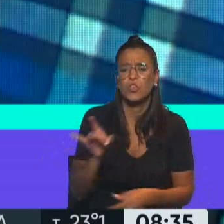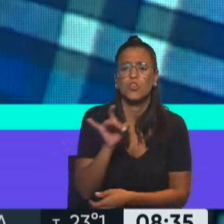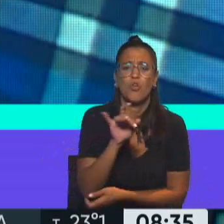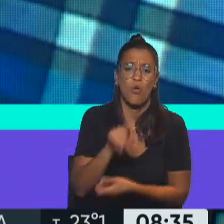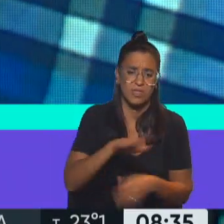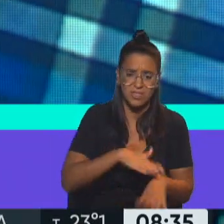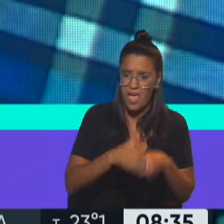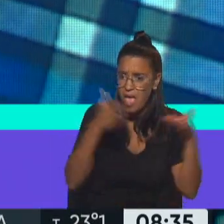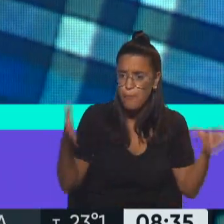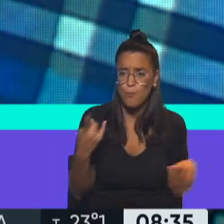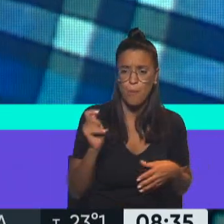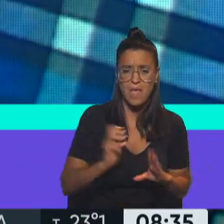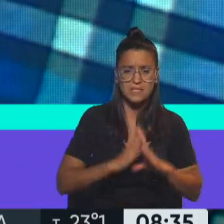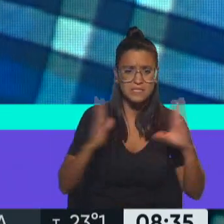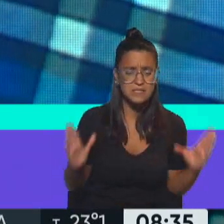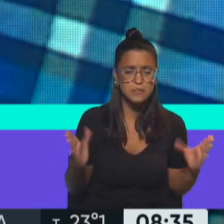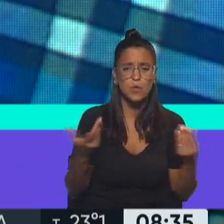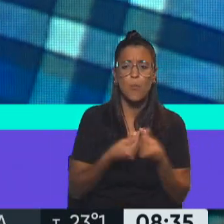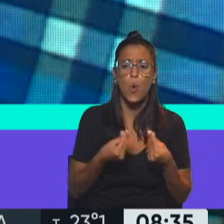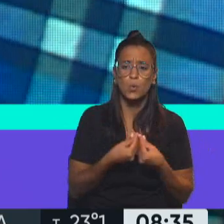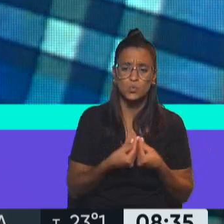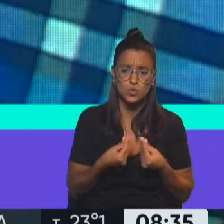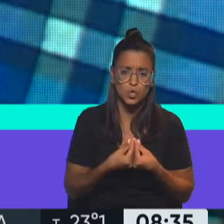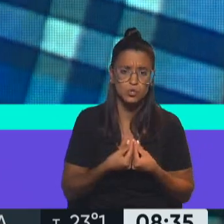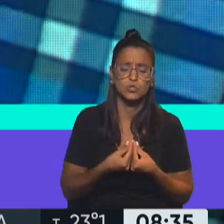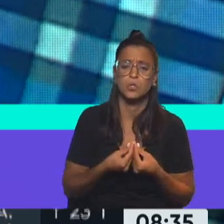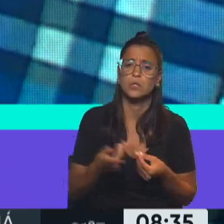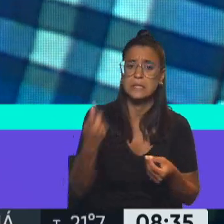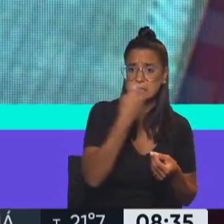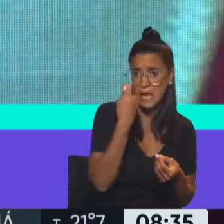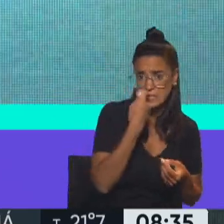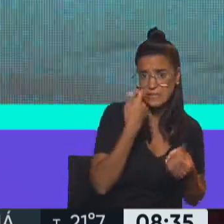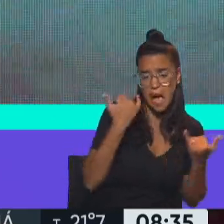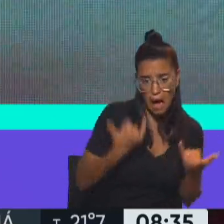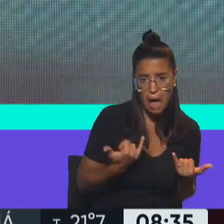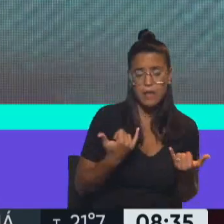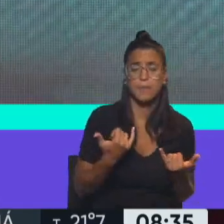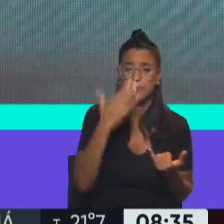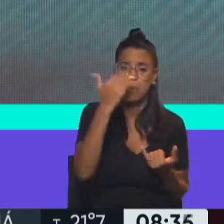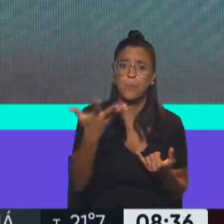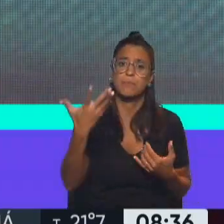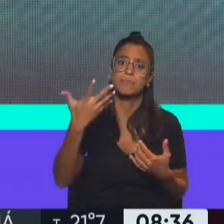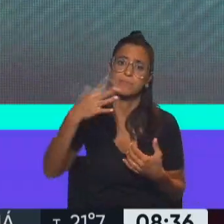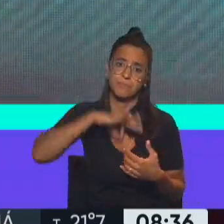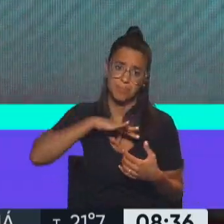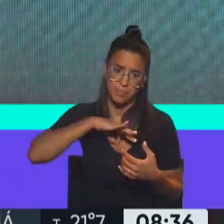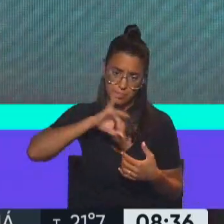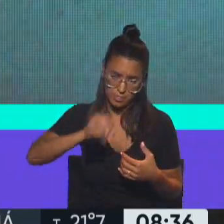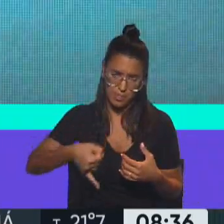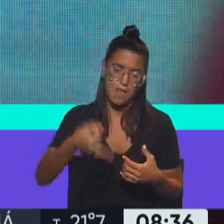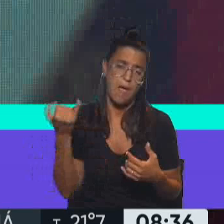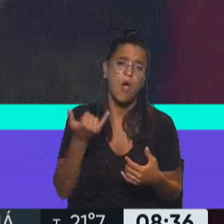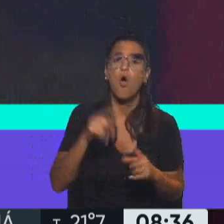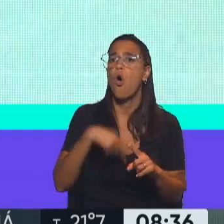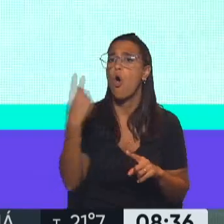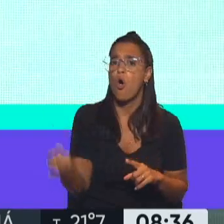este tiempo, en este mes? Muchos que han sido testeados y oficialmente diagnosticados y otros cientos de miles que